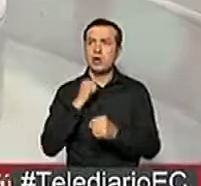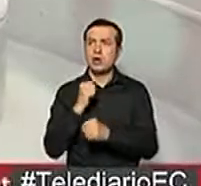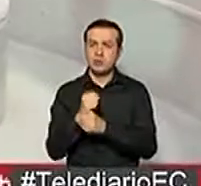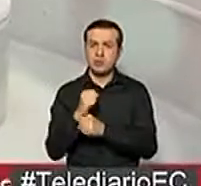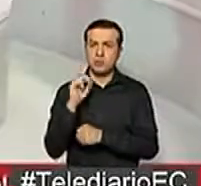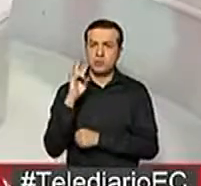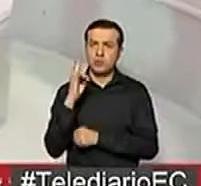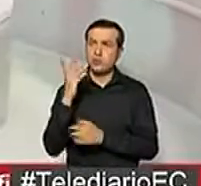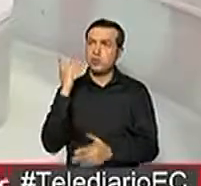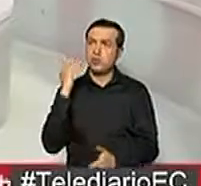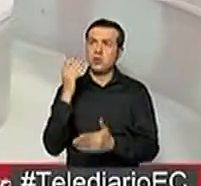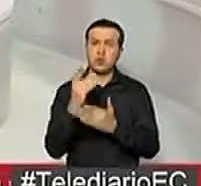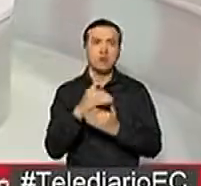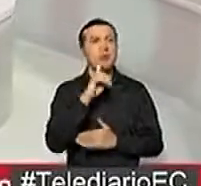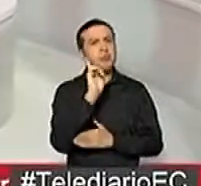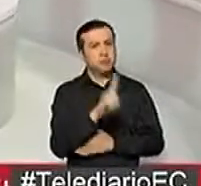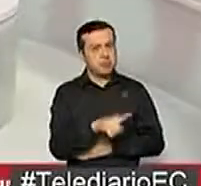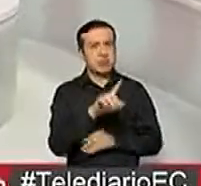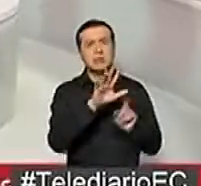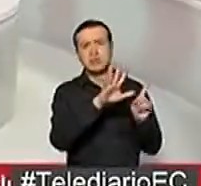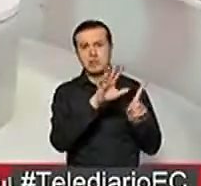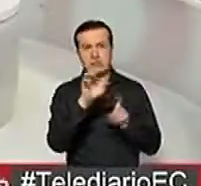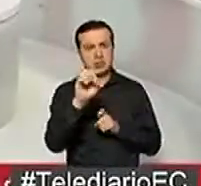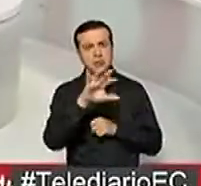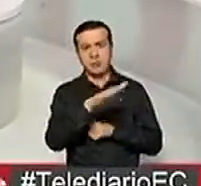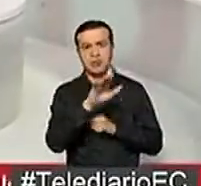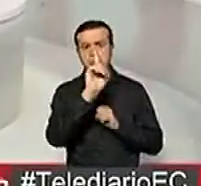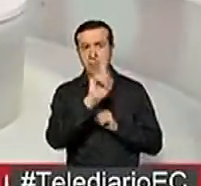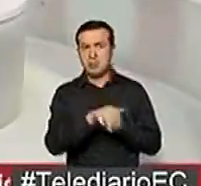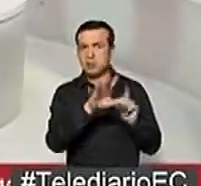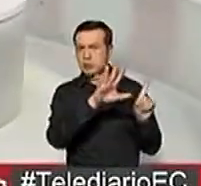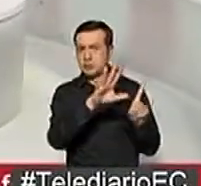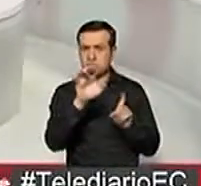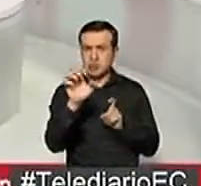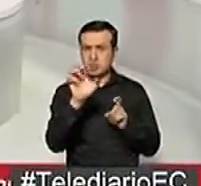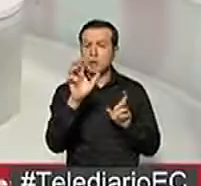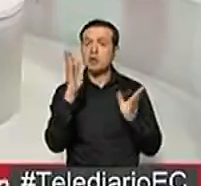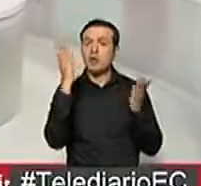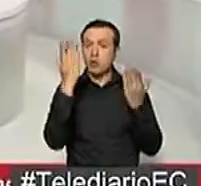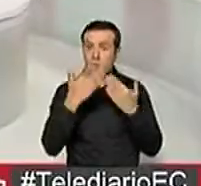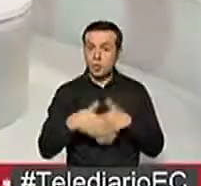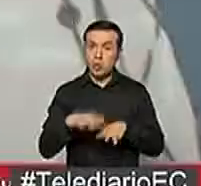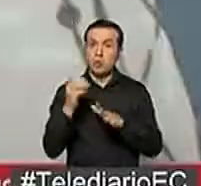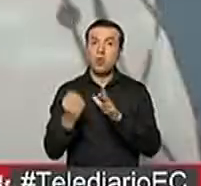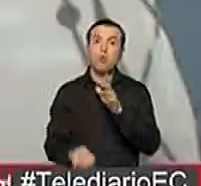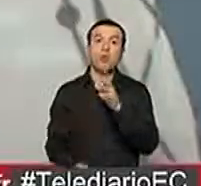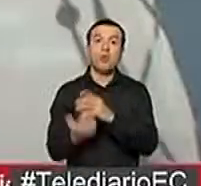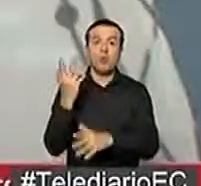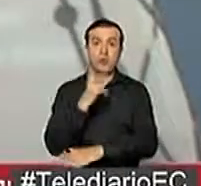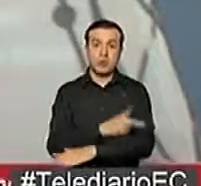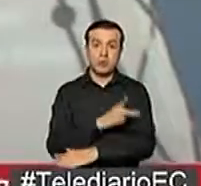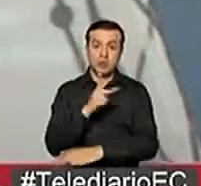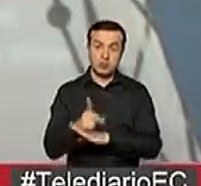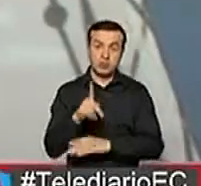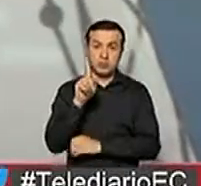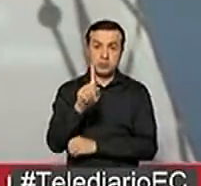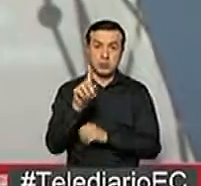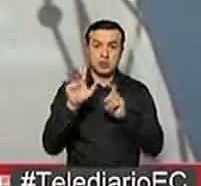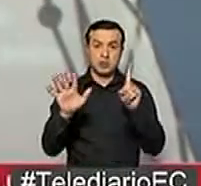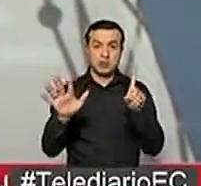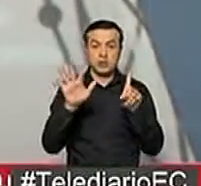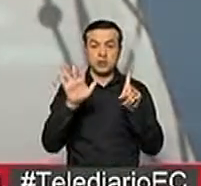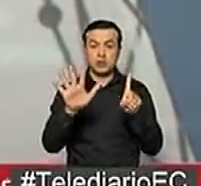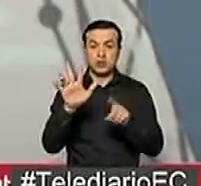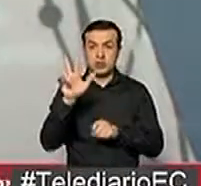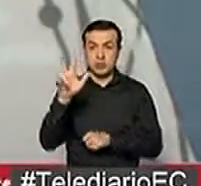sea, hablamos de los años 1600. Sí, porque justamente la obra termina con la erupción del Pichincha de 1663, uh-huh, que